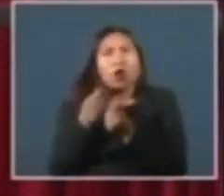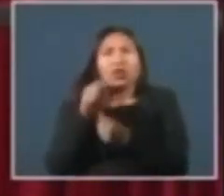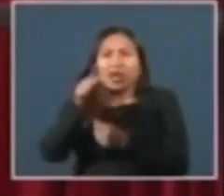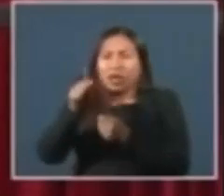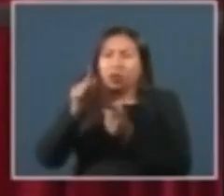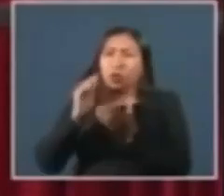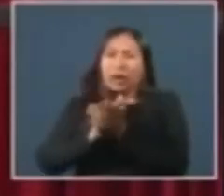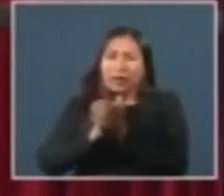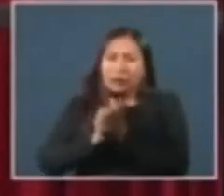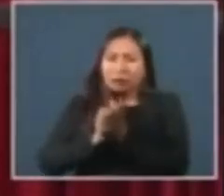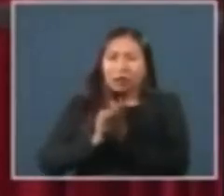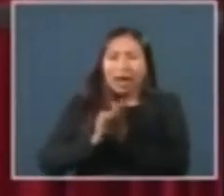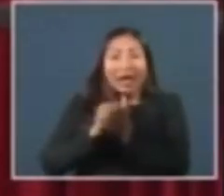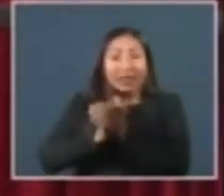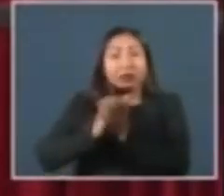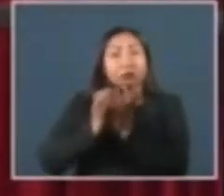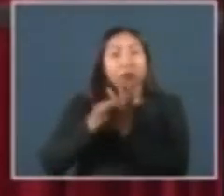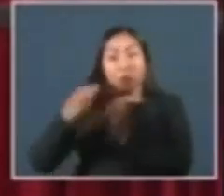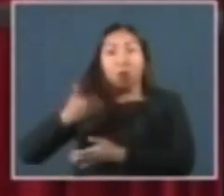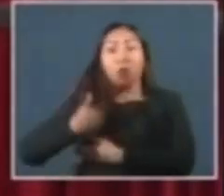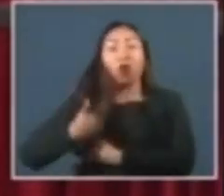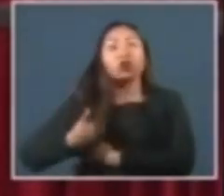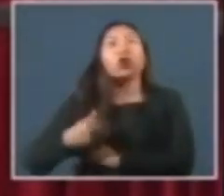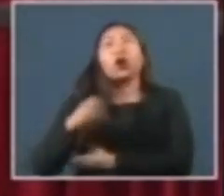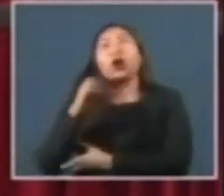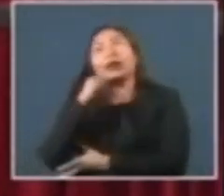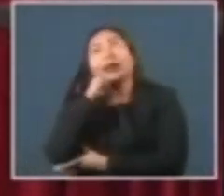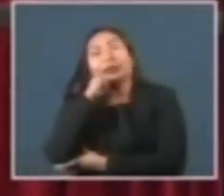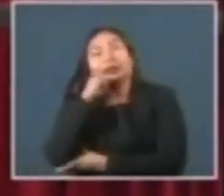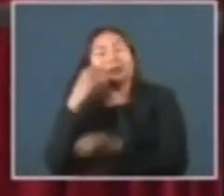y sus hijos se enteraran, tuvo que renunciar.